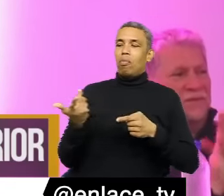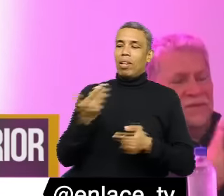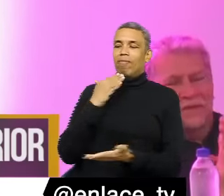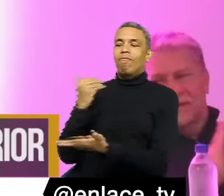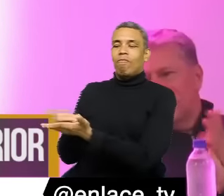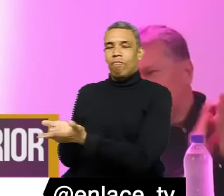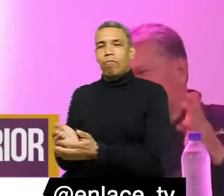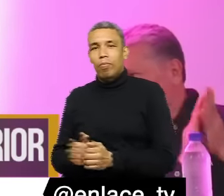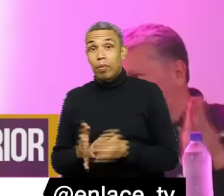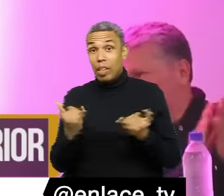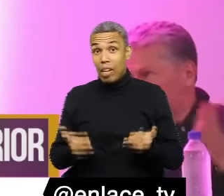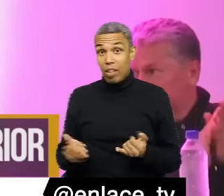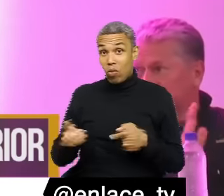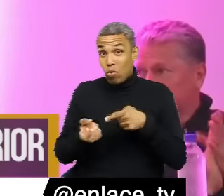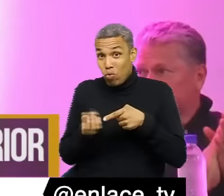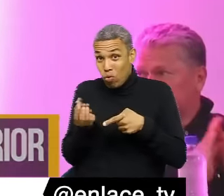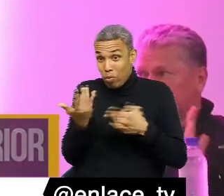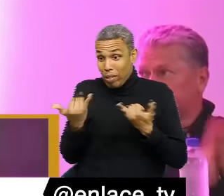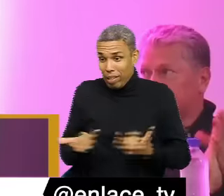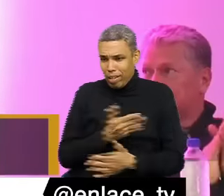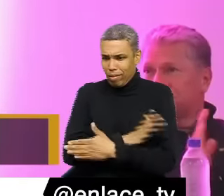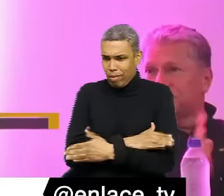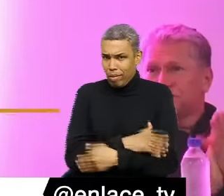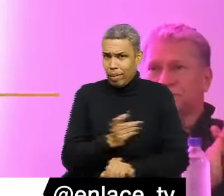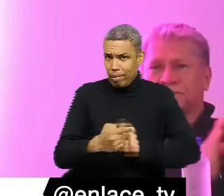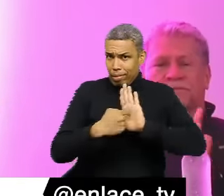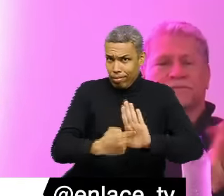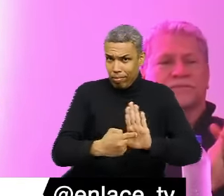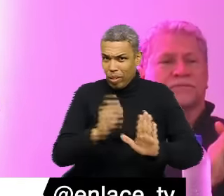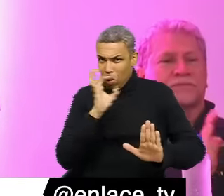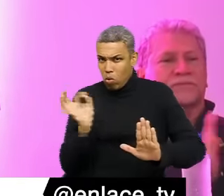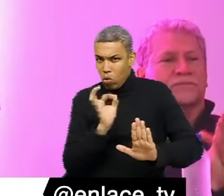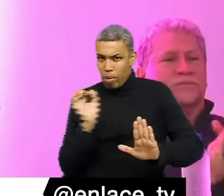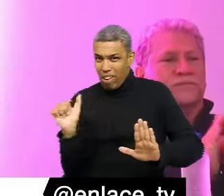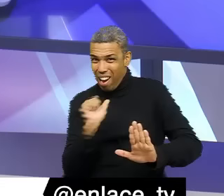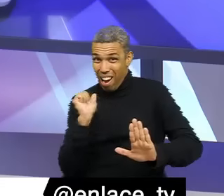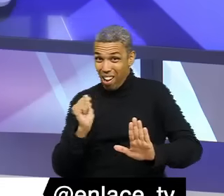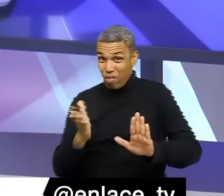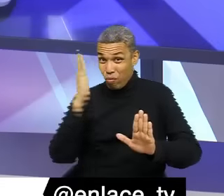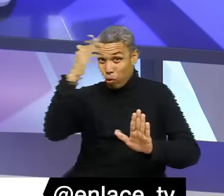por aportarle con su ejemplo a la ciudad hombres y mujeres de bien.